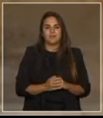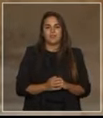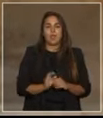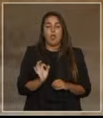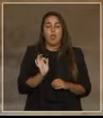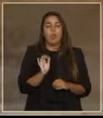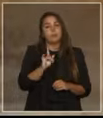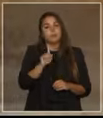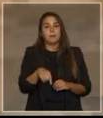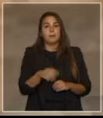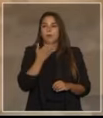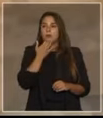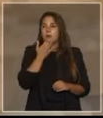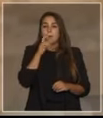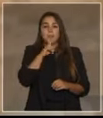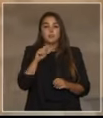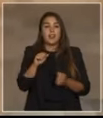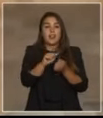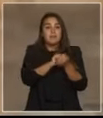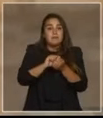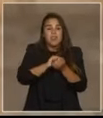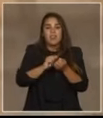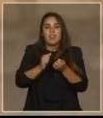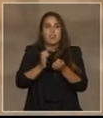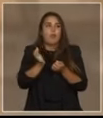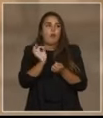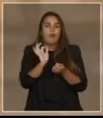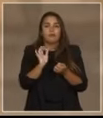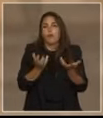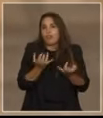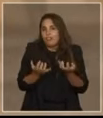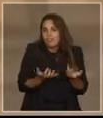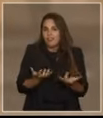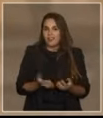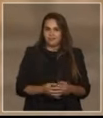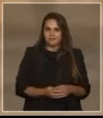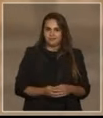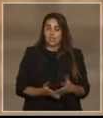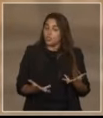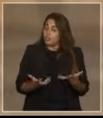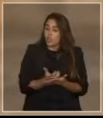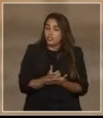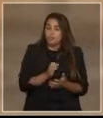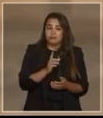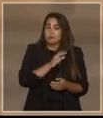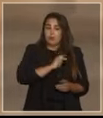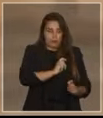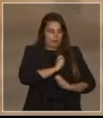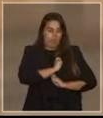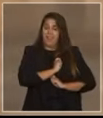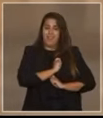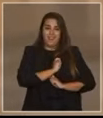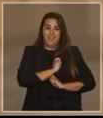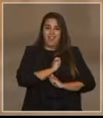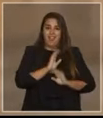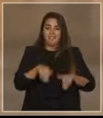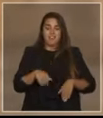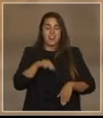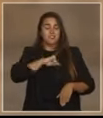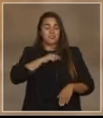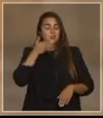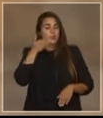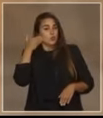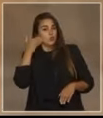de limpieza o cocina. Todos recibimos este galardón con el mayor orgullo